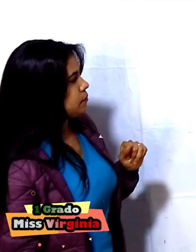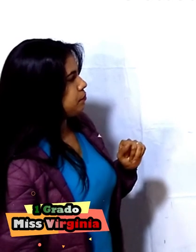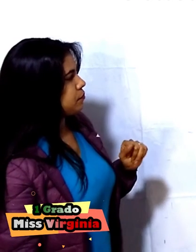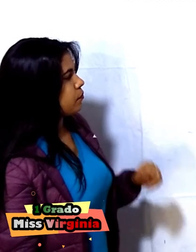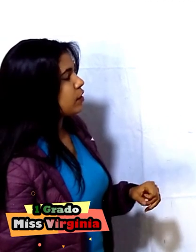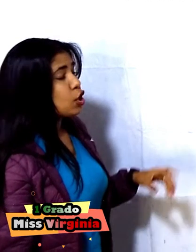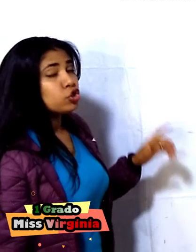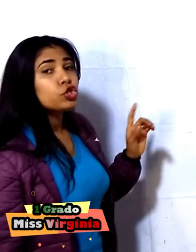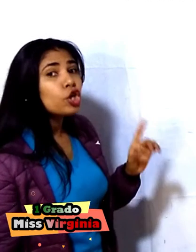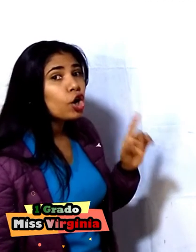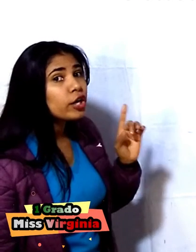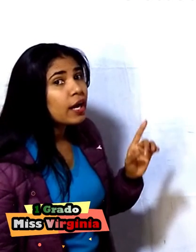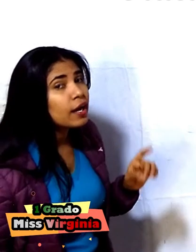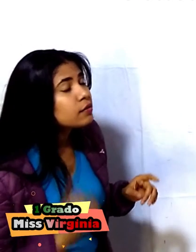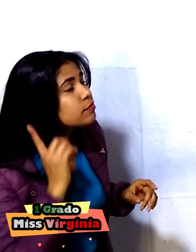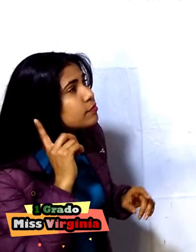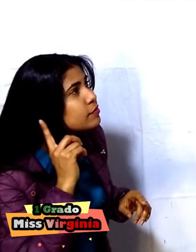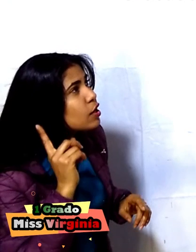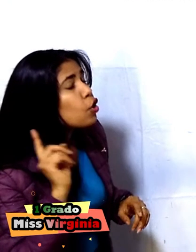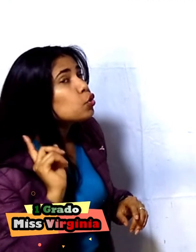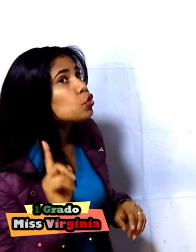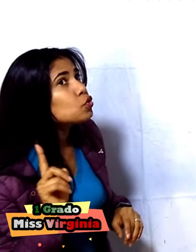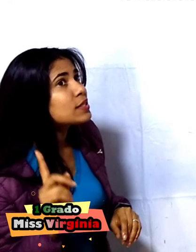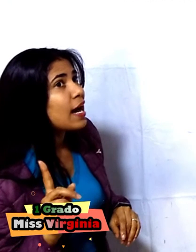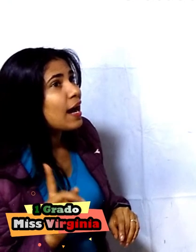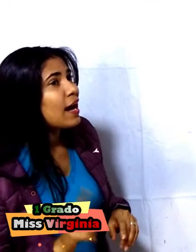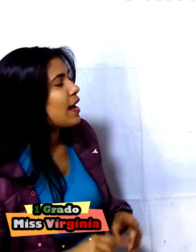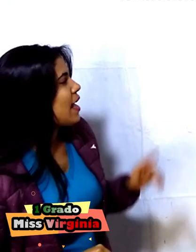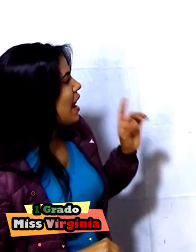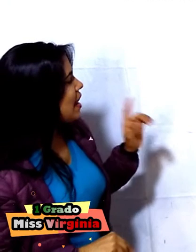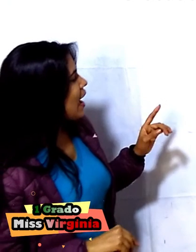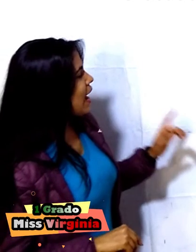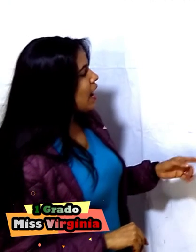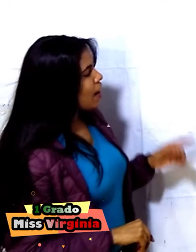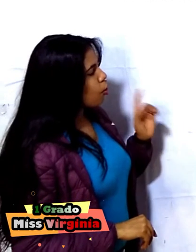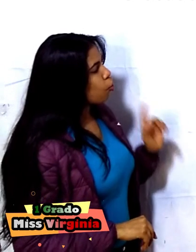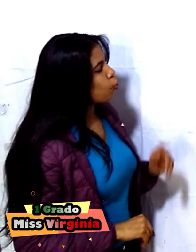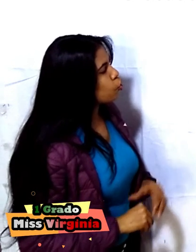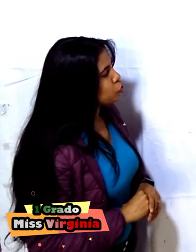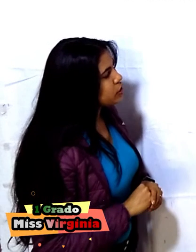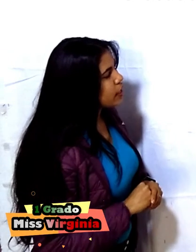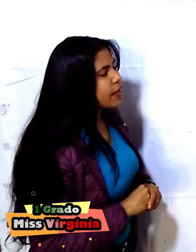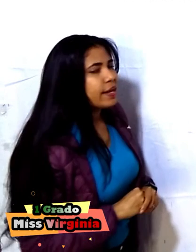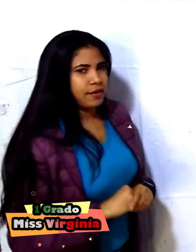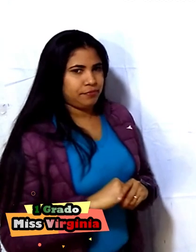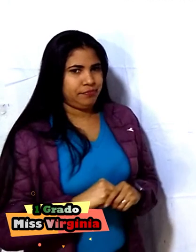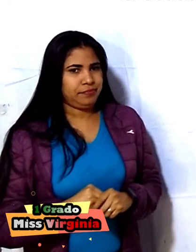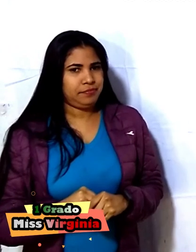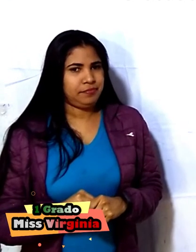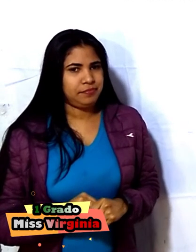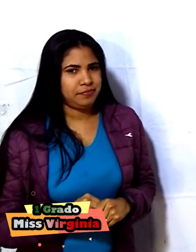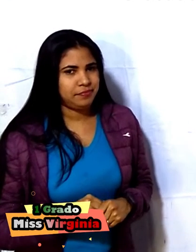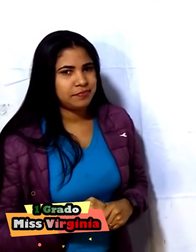cochera. Chona usa la cochera.